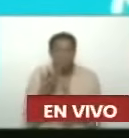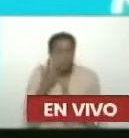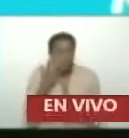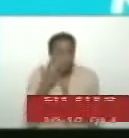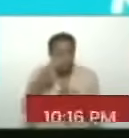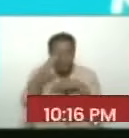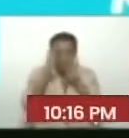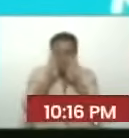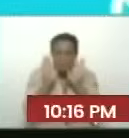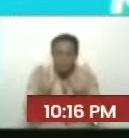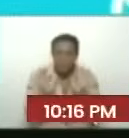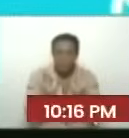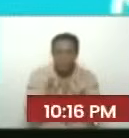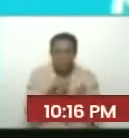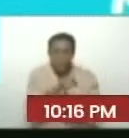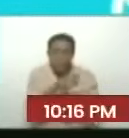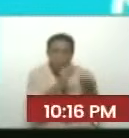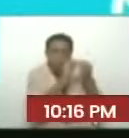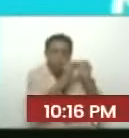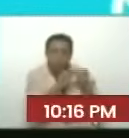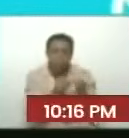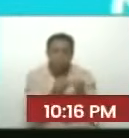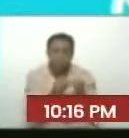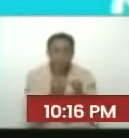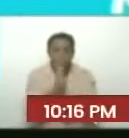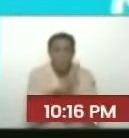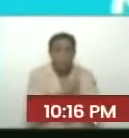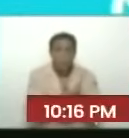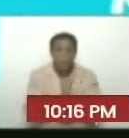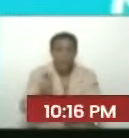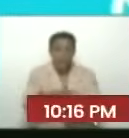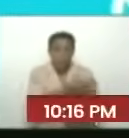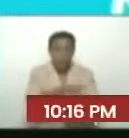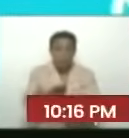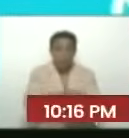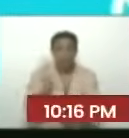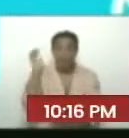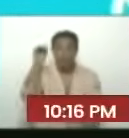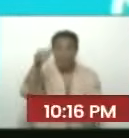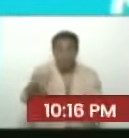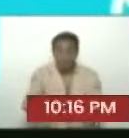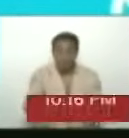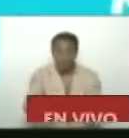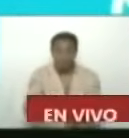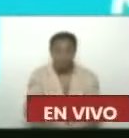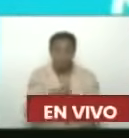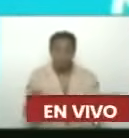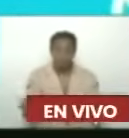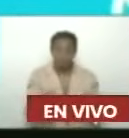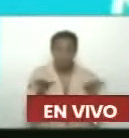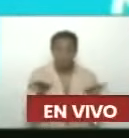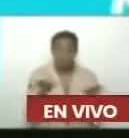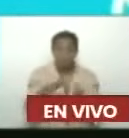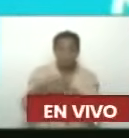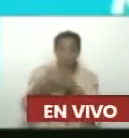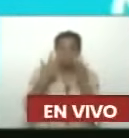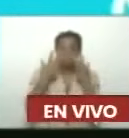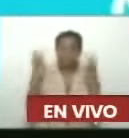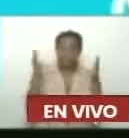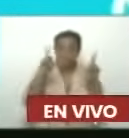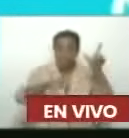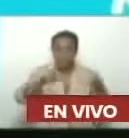Porque fíjate, Karina, con la recuperación del Conservatorio de Música del Estado de Aragua, bueno, hay